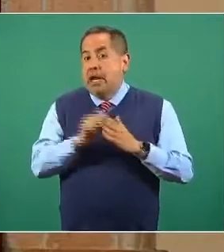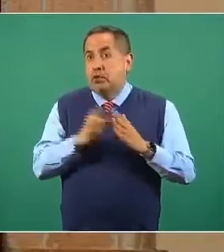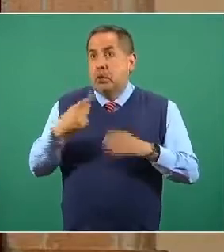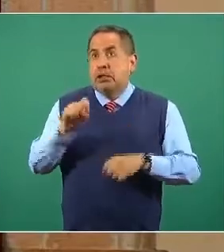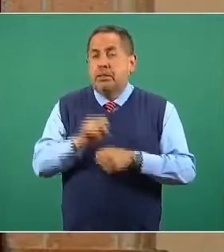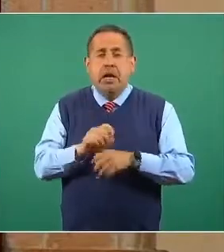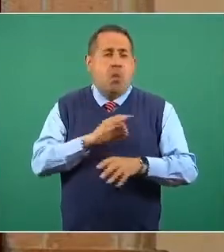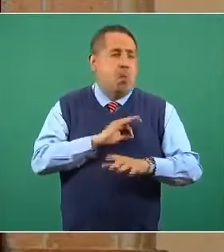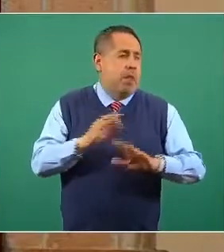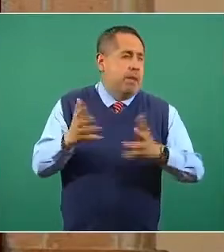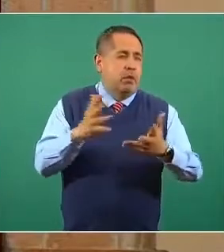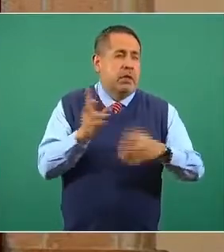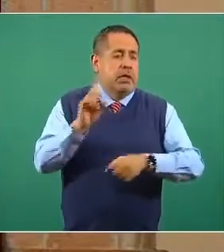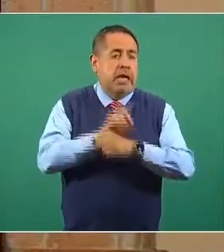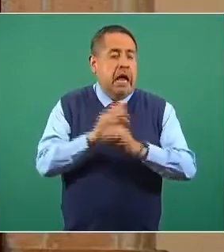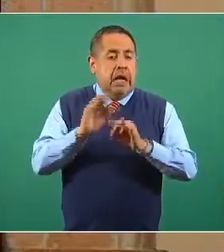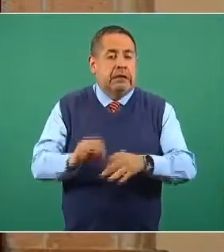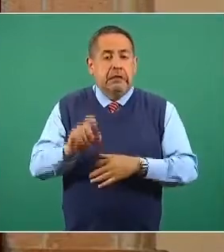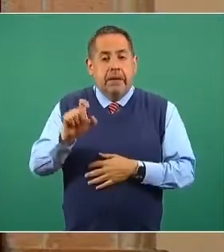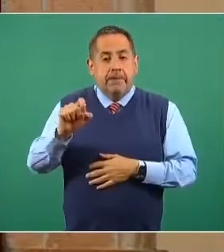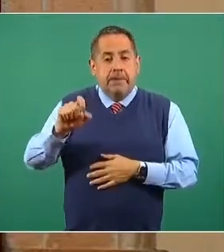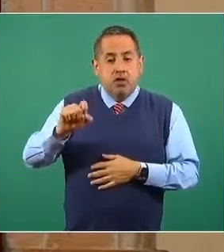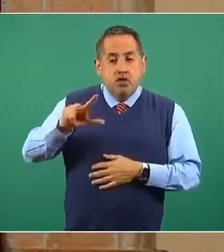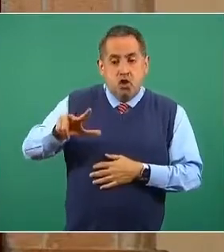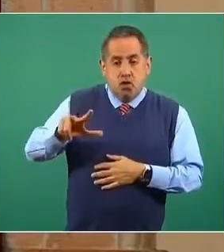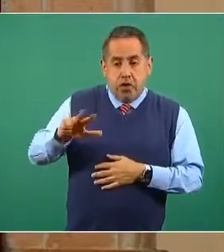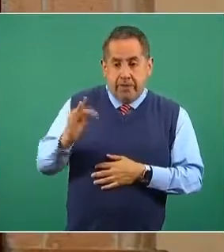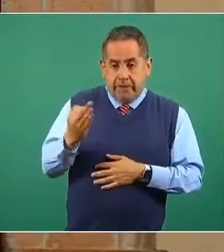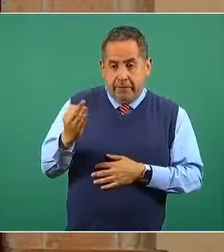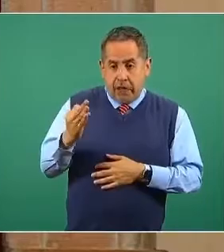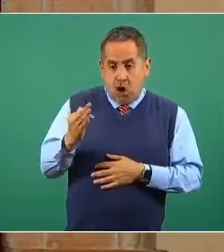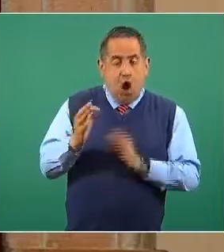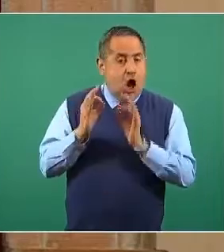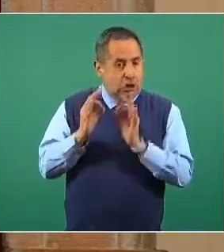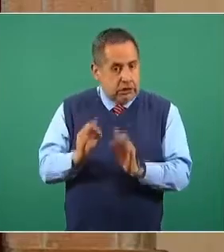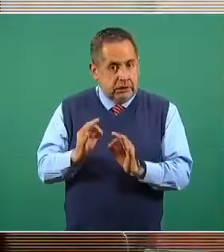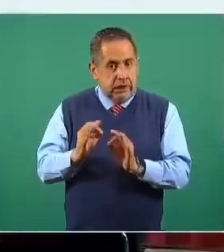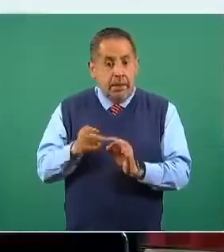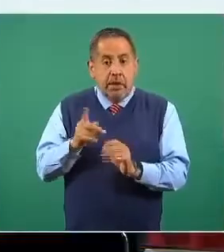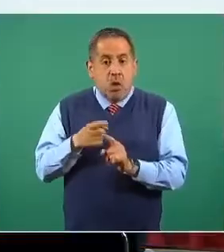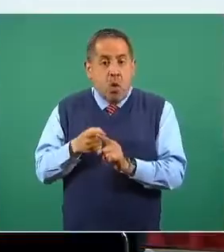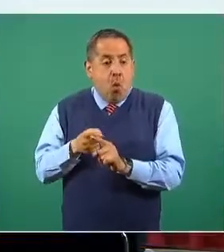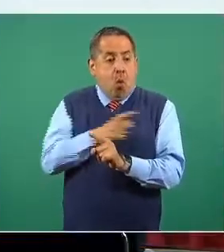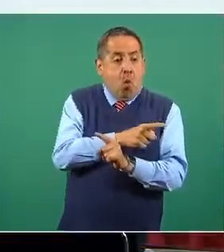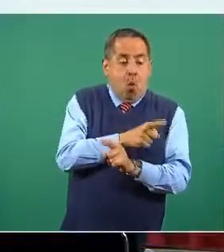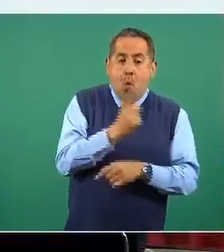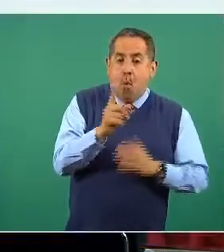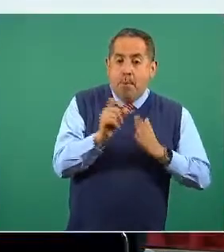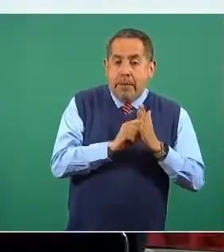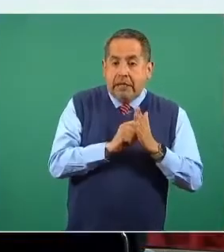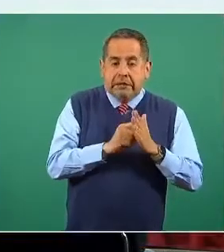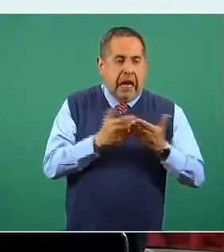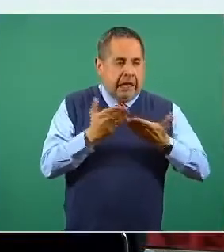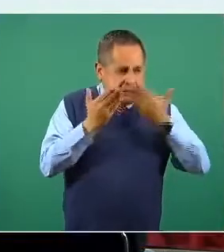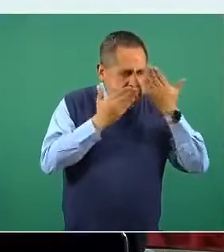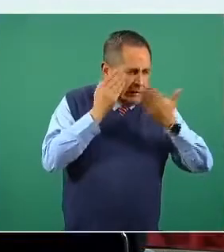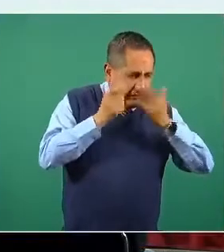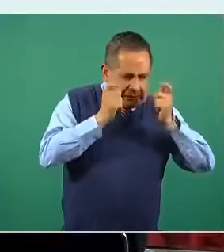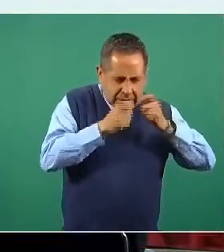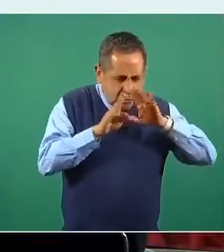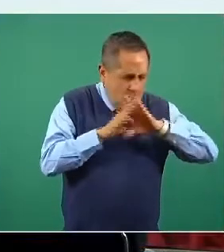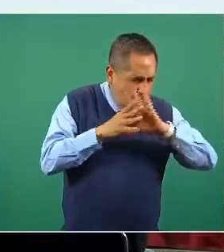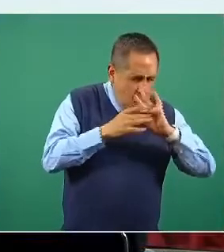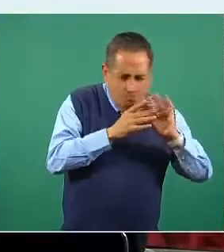alrededor el 28 de febrero, pero ya desde un mes antes o poco más de un mes antes se tenía esta